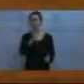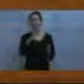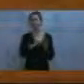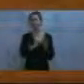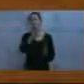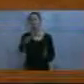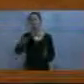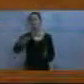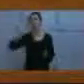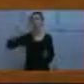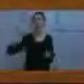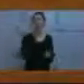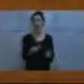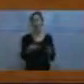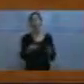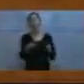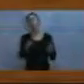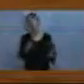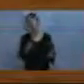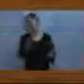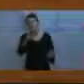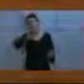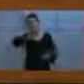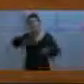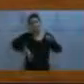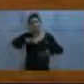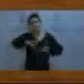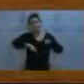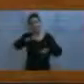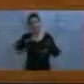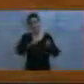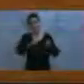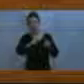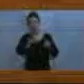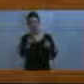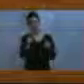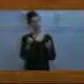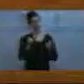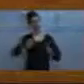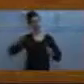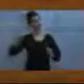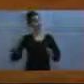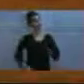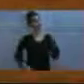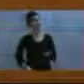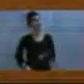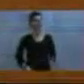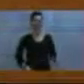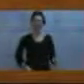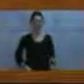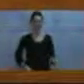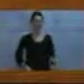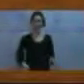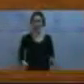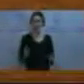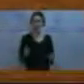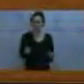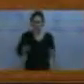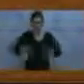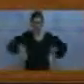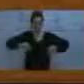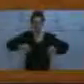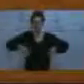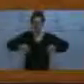2.200 euros, ustedes me dirán si estamos hablando de grandes fortunas. Yo creo que no, que estamos hablando de